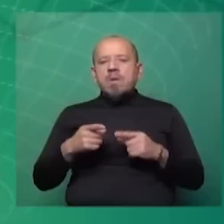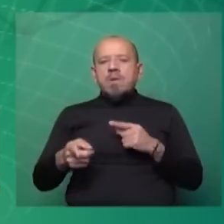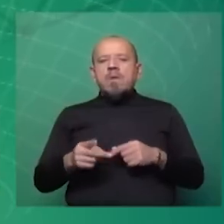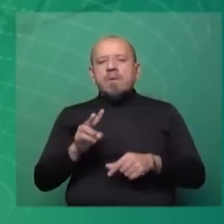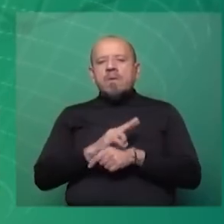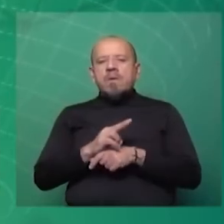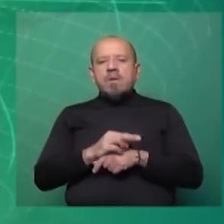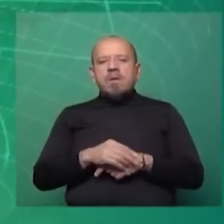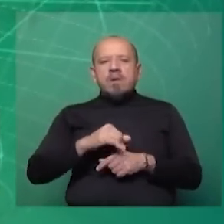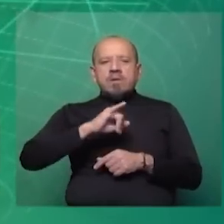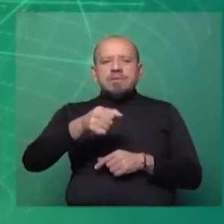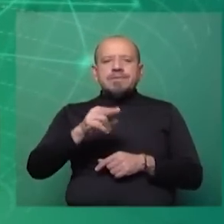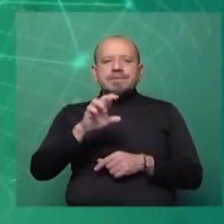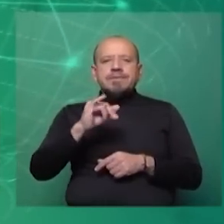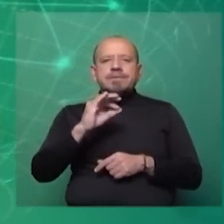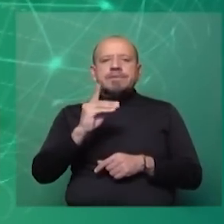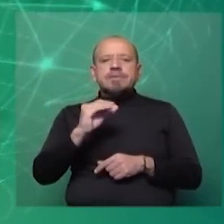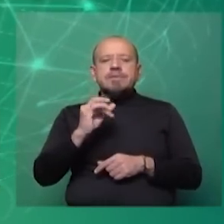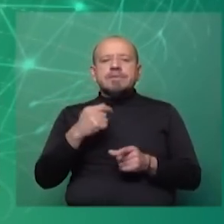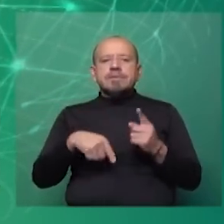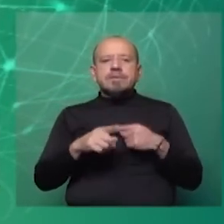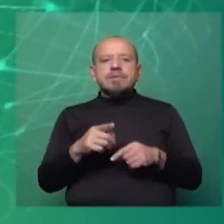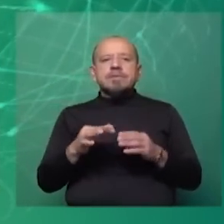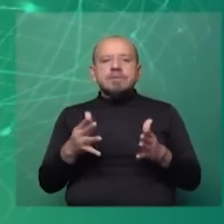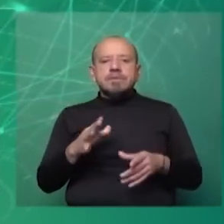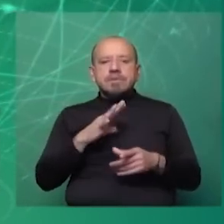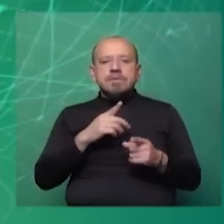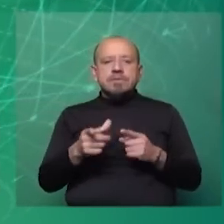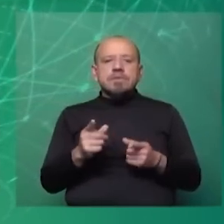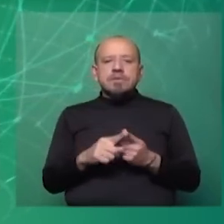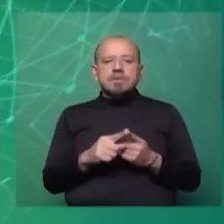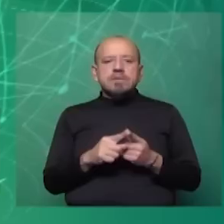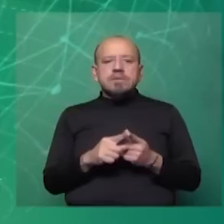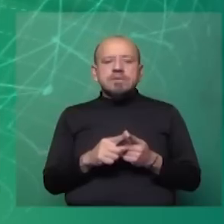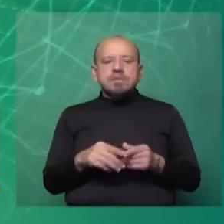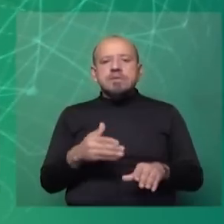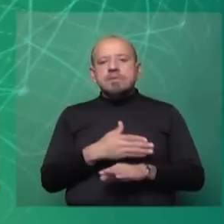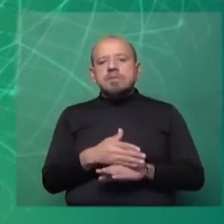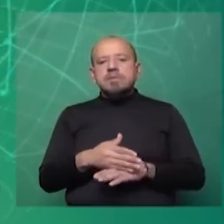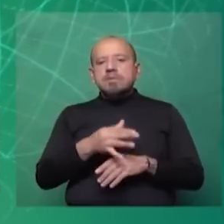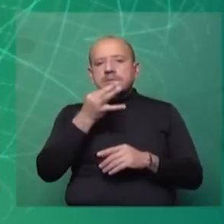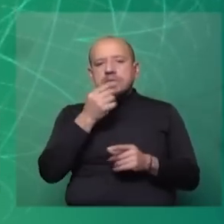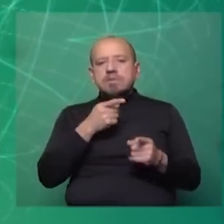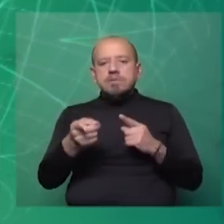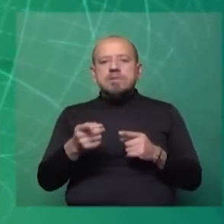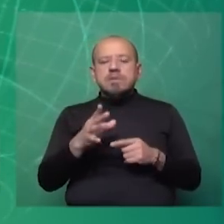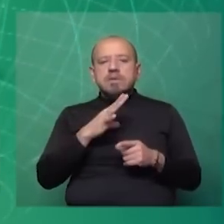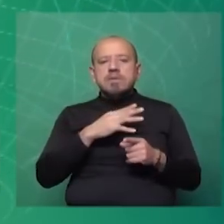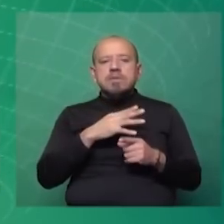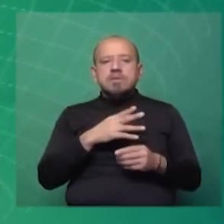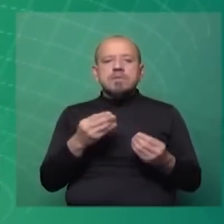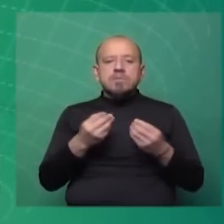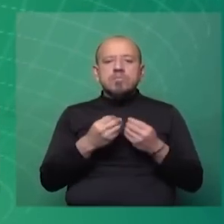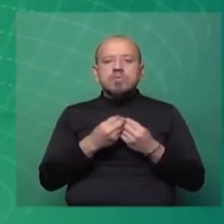seguridad jurídica apoyado en el consenso doctrinario existente al respecto más adelante sartori dice que le consta que varios